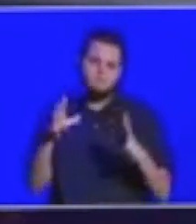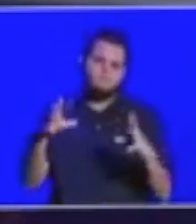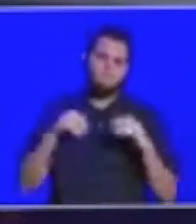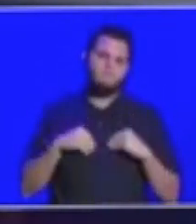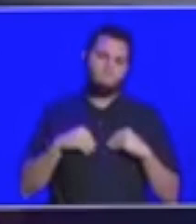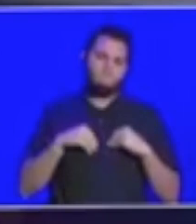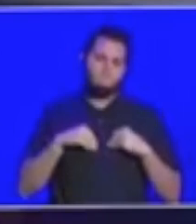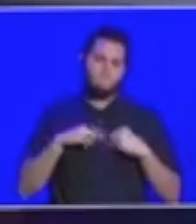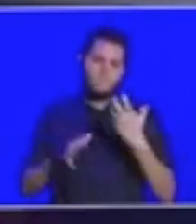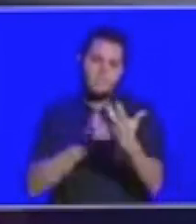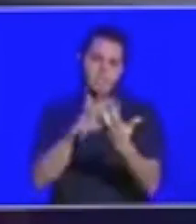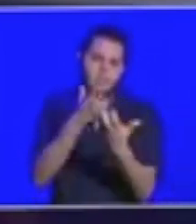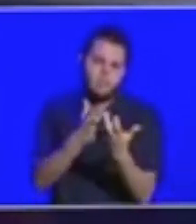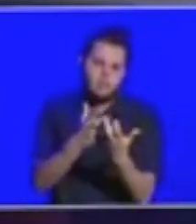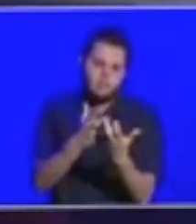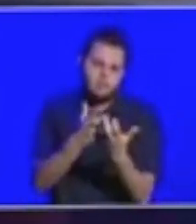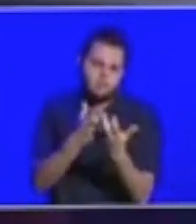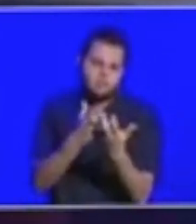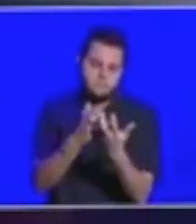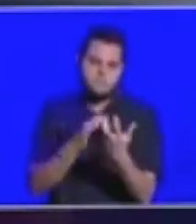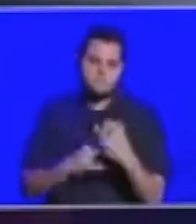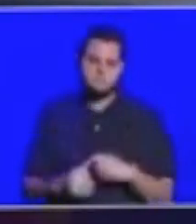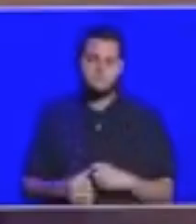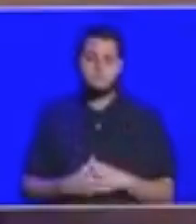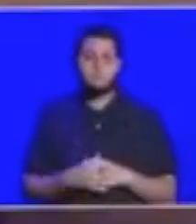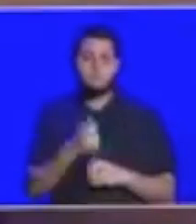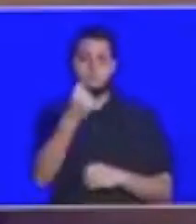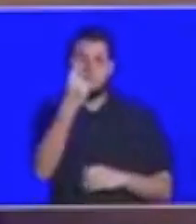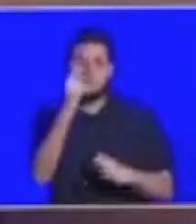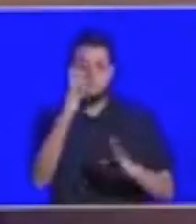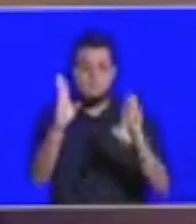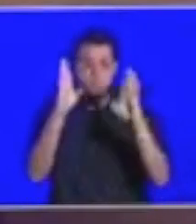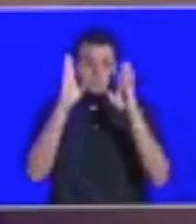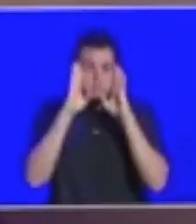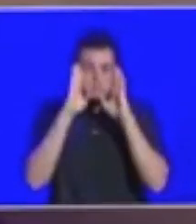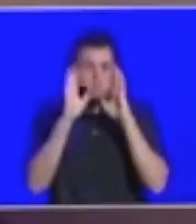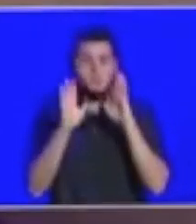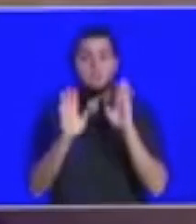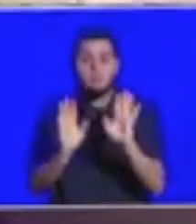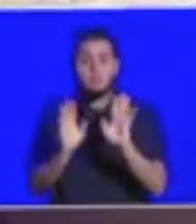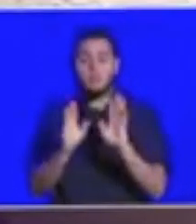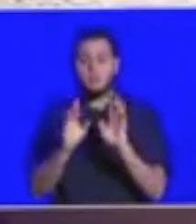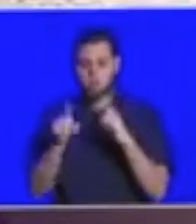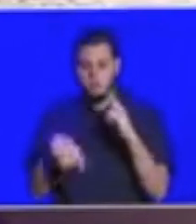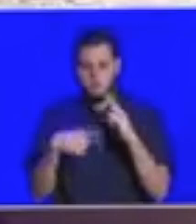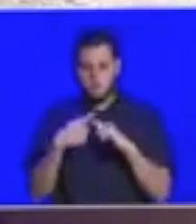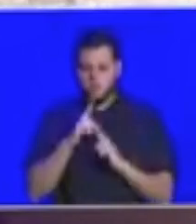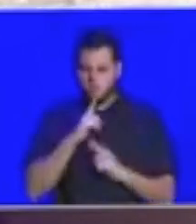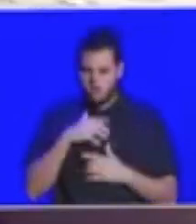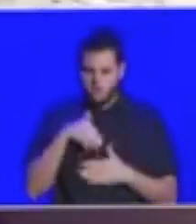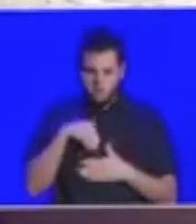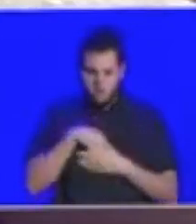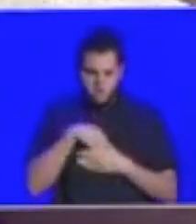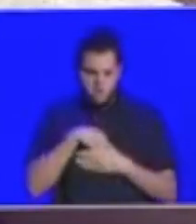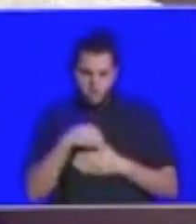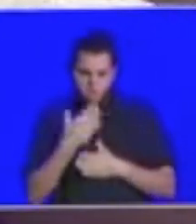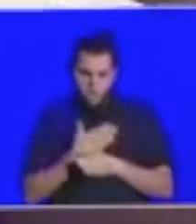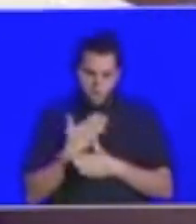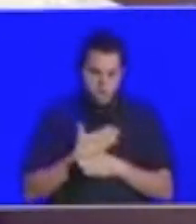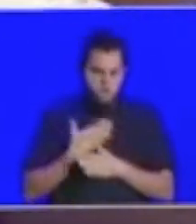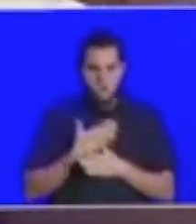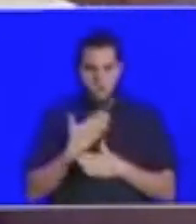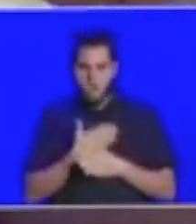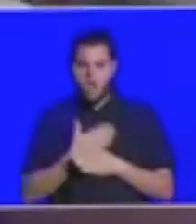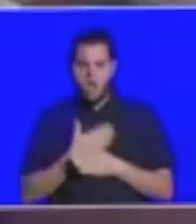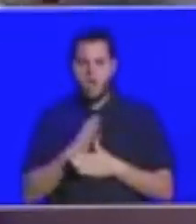adaptar. Observe bien, porque cuando algo molesta de verdad es porque hay algo